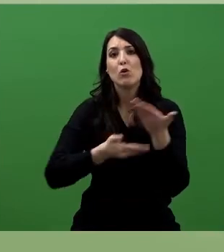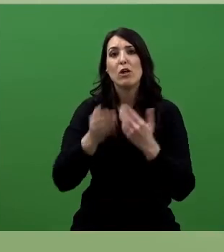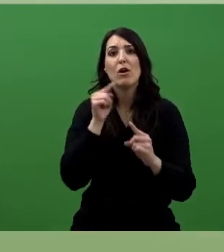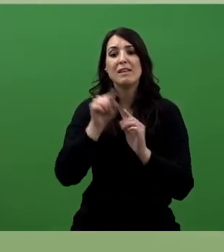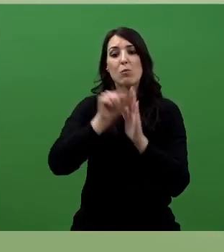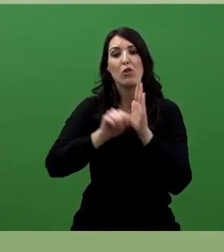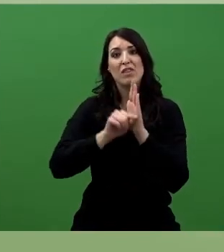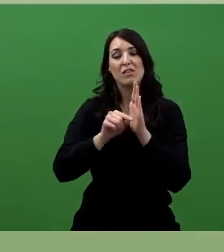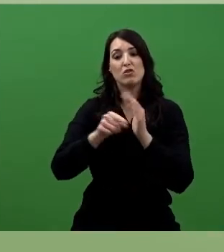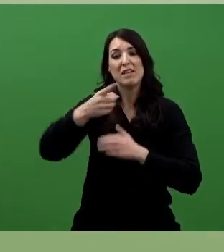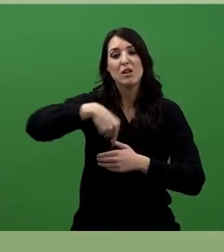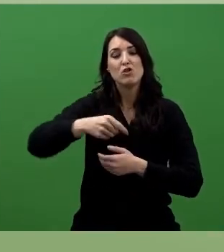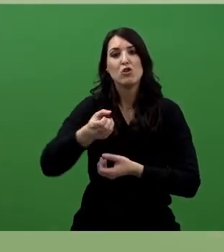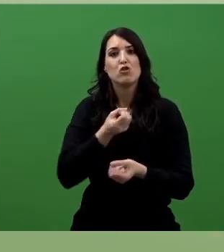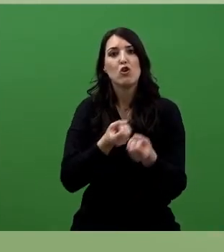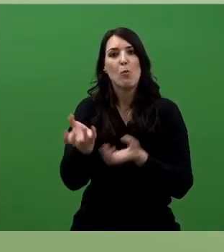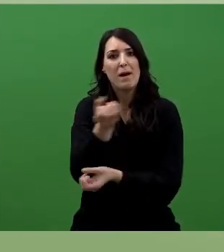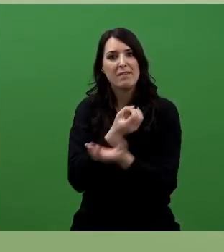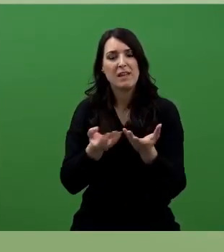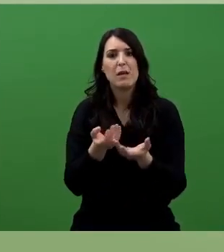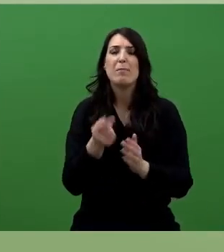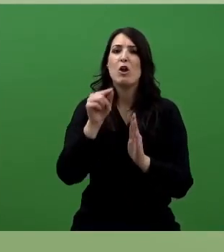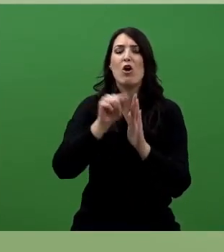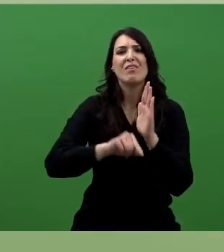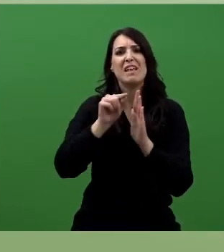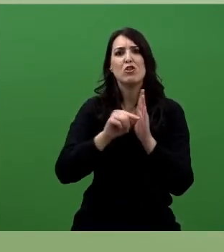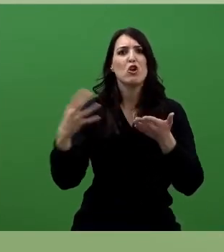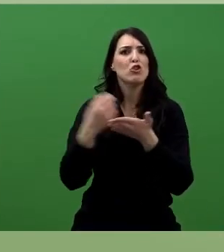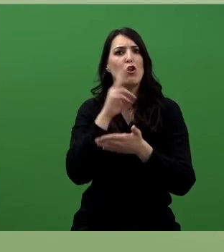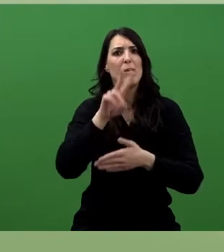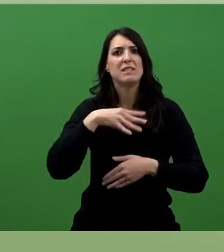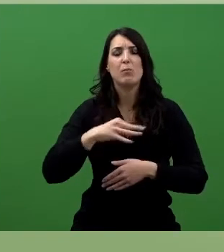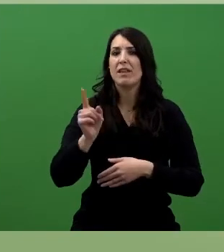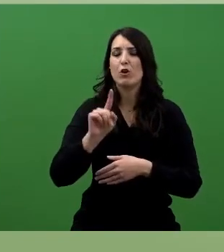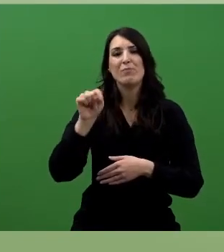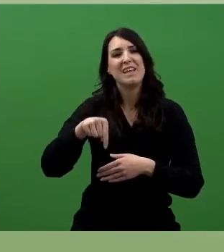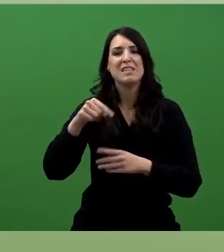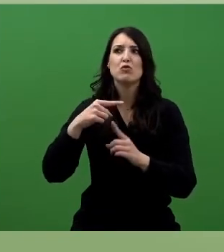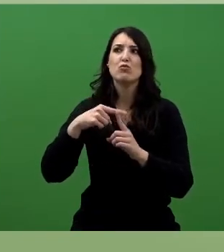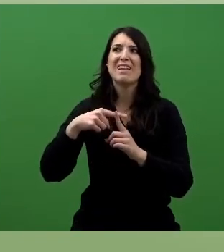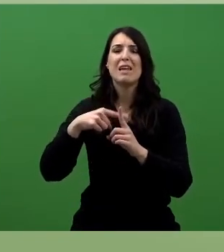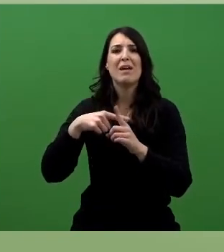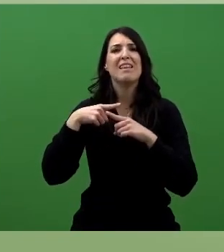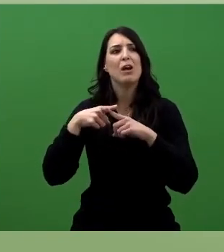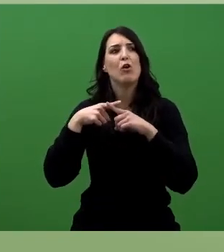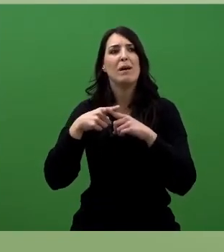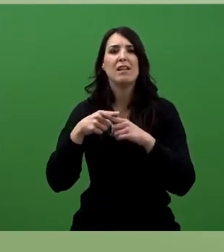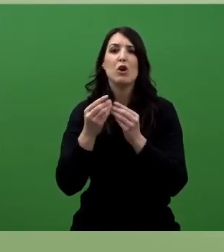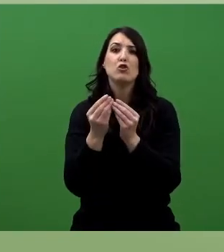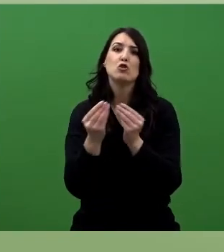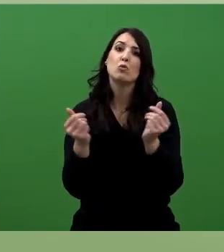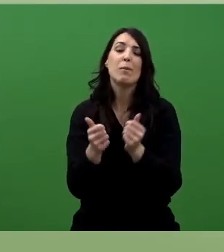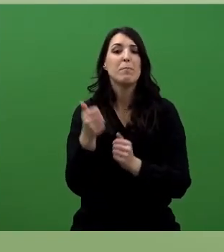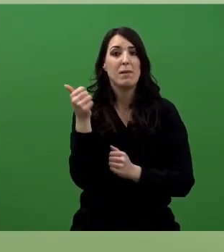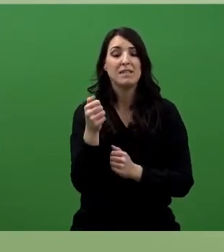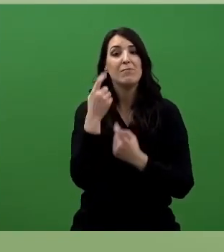nosotros, pero no compartir datos a un nivel como el que he contado, que se puede ver todo, no. Aquí es un nivel un poco más suave,